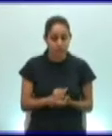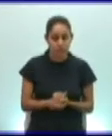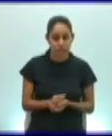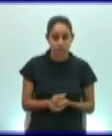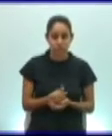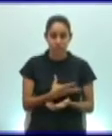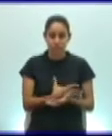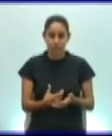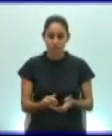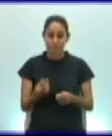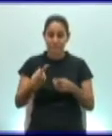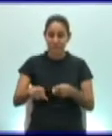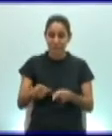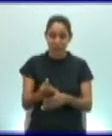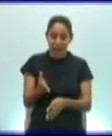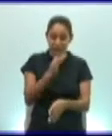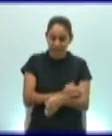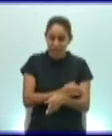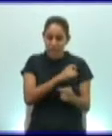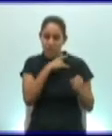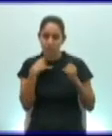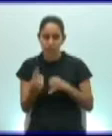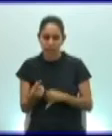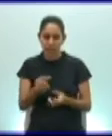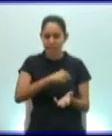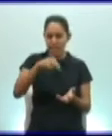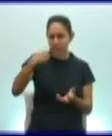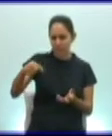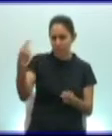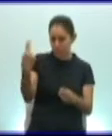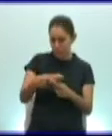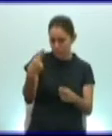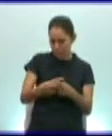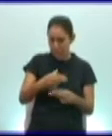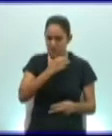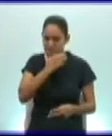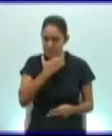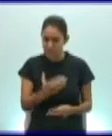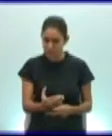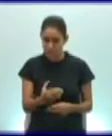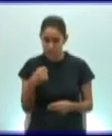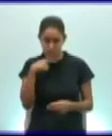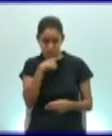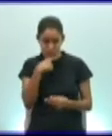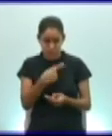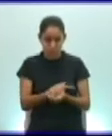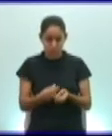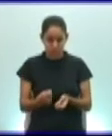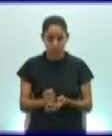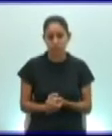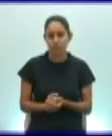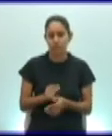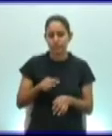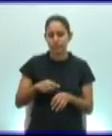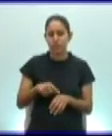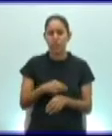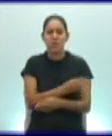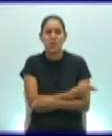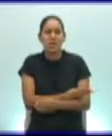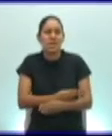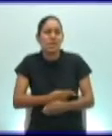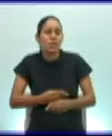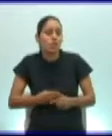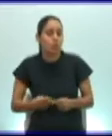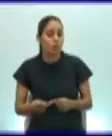sangre el nombre de Fidel, lo que muestra la fidelidad, el amor de estos jóvenes a la revolución en aquellos momentos históricos de una gran